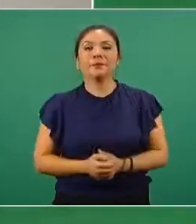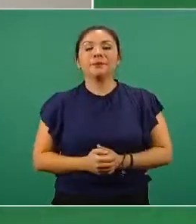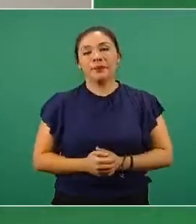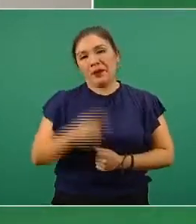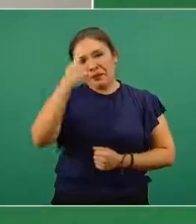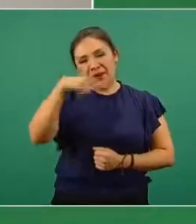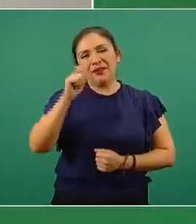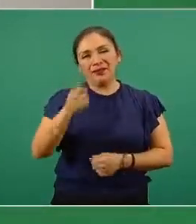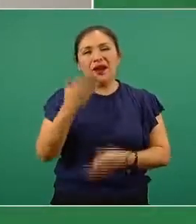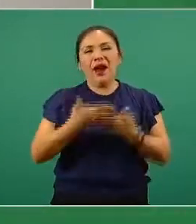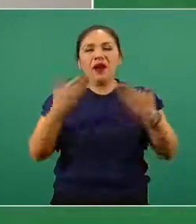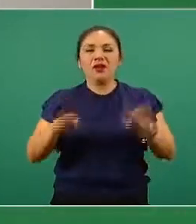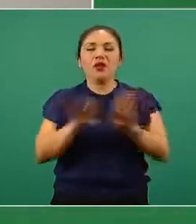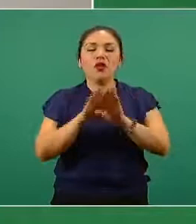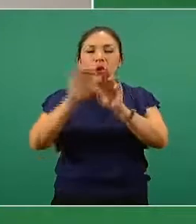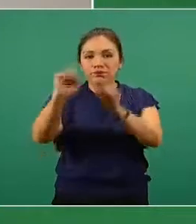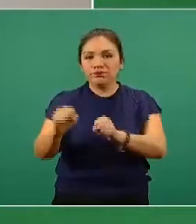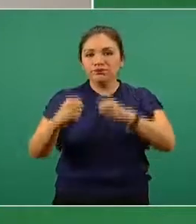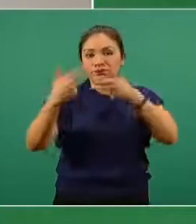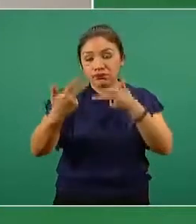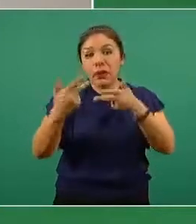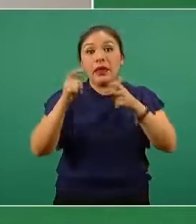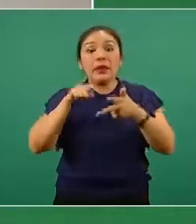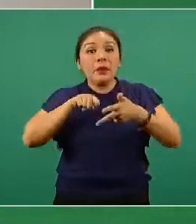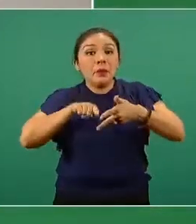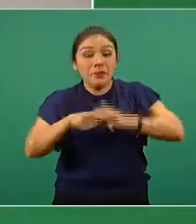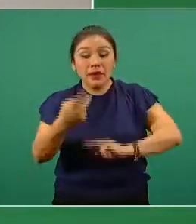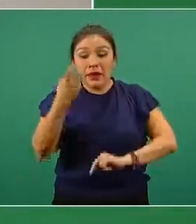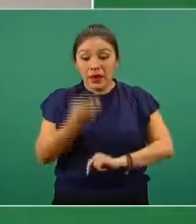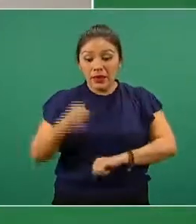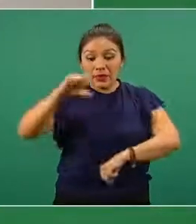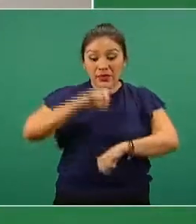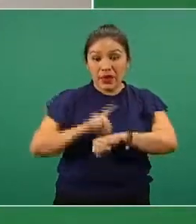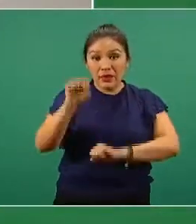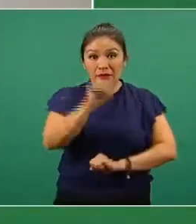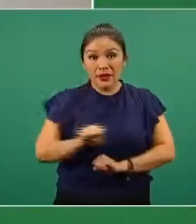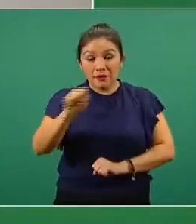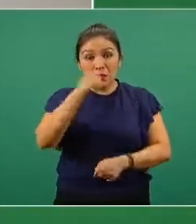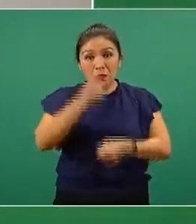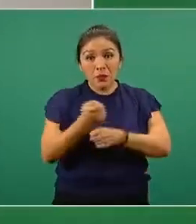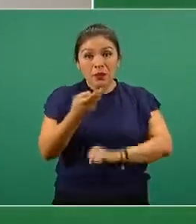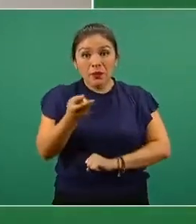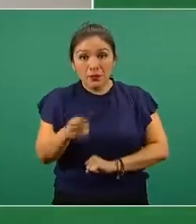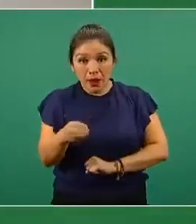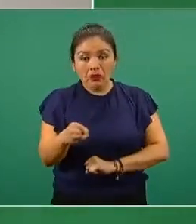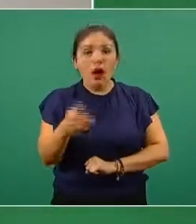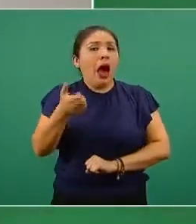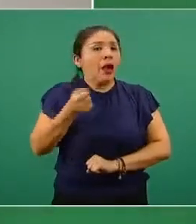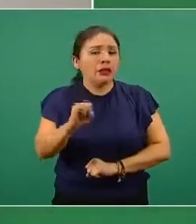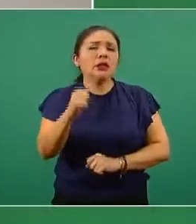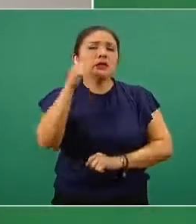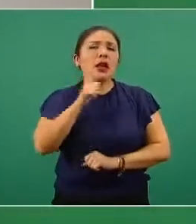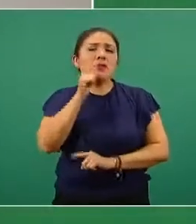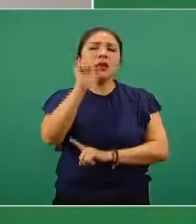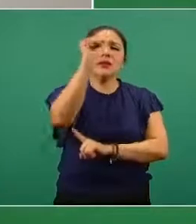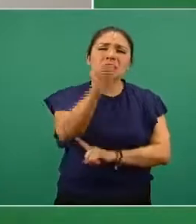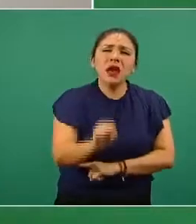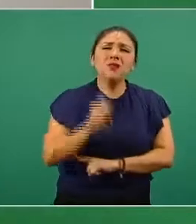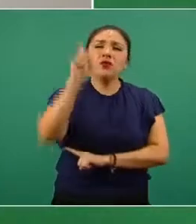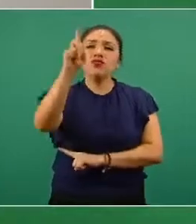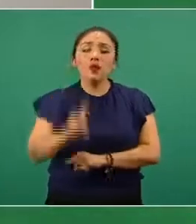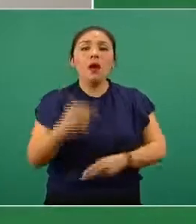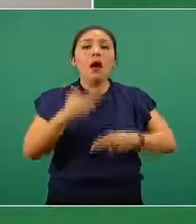en esta modalidad virtual. A partir de este sábado primero de mayo, todos los fines de semana hasta